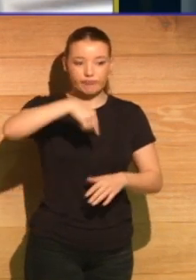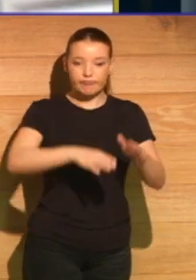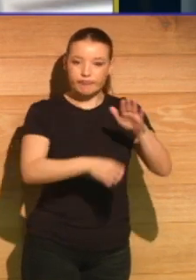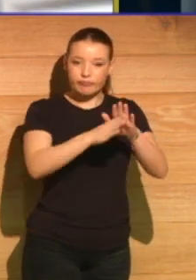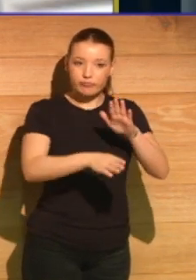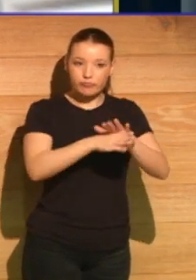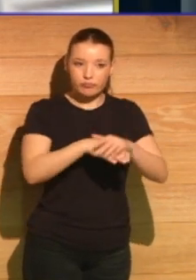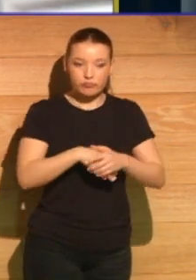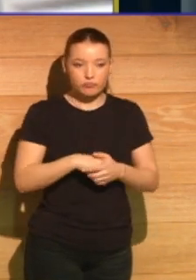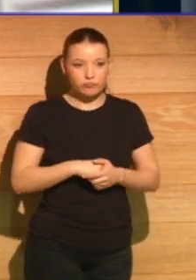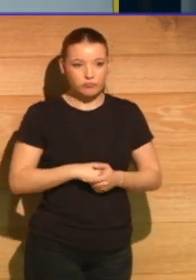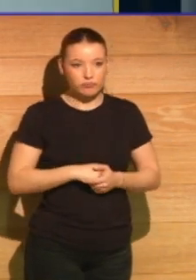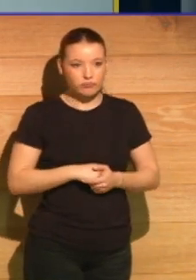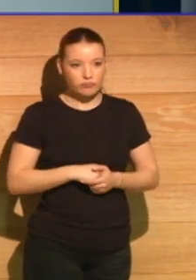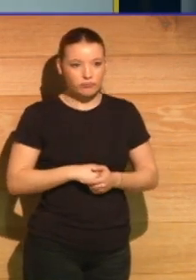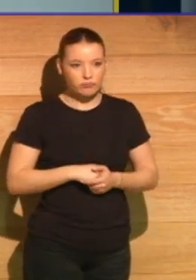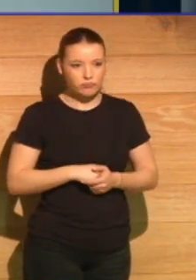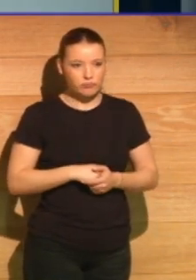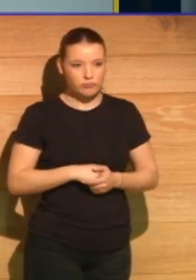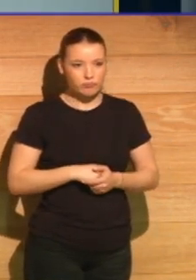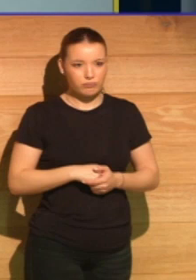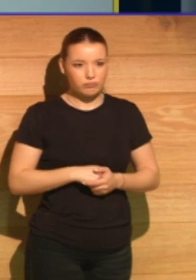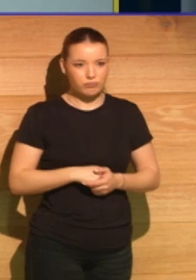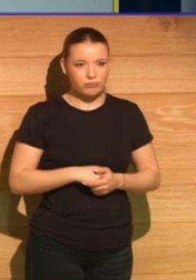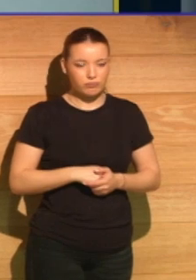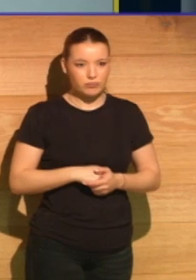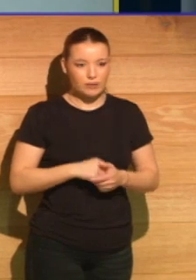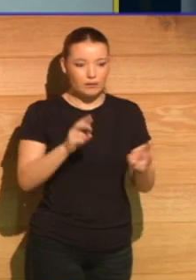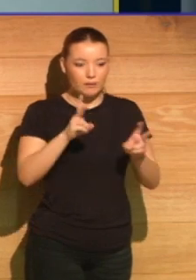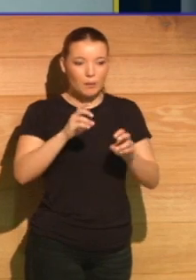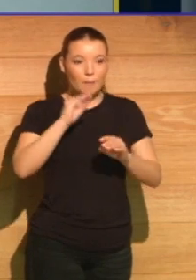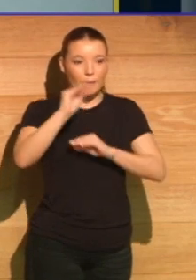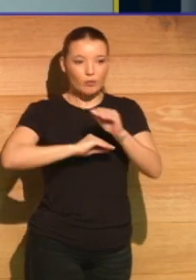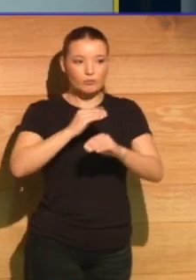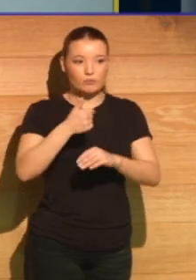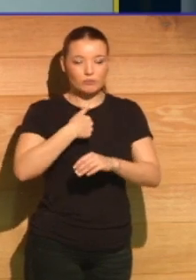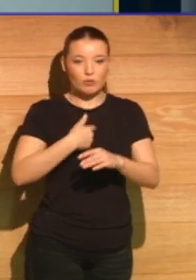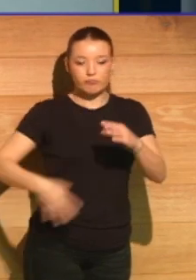interrumpes. Sí. En esta pregunta yo quería también decirte algo.